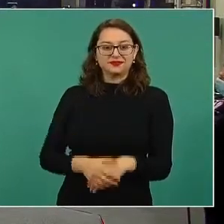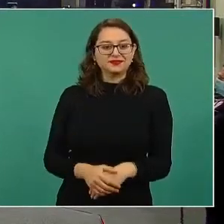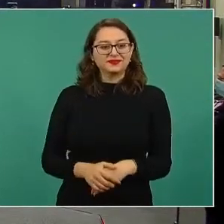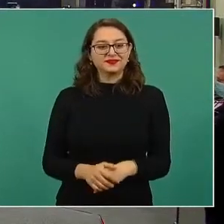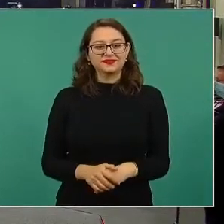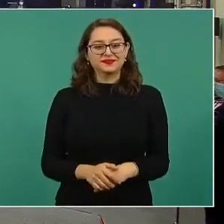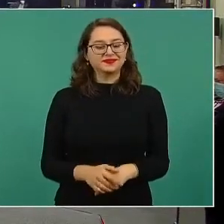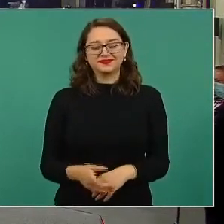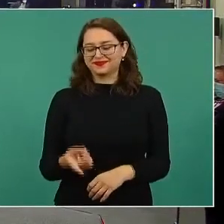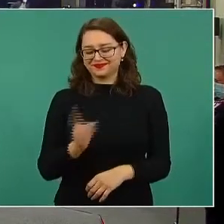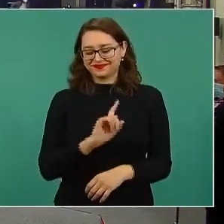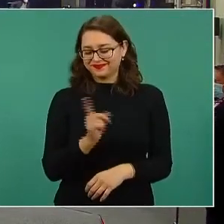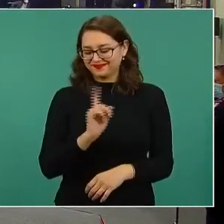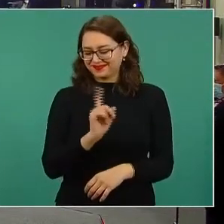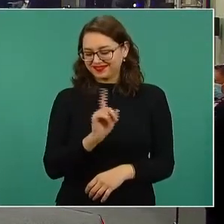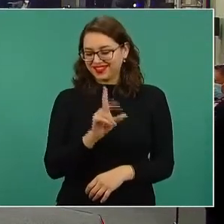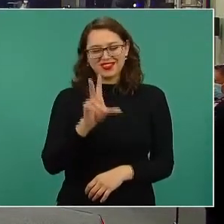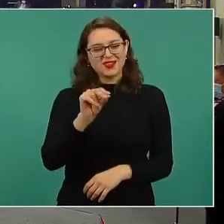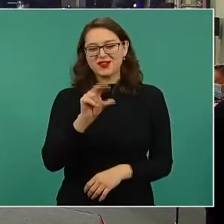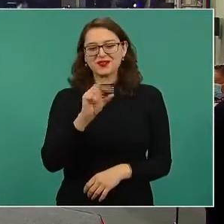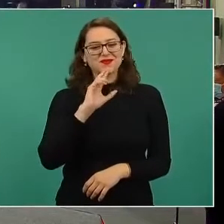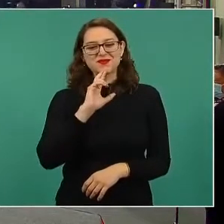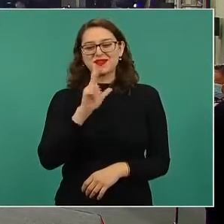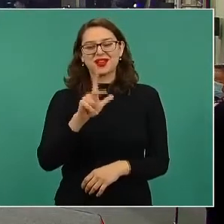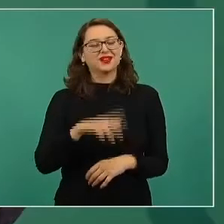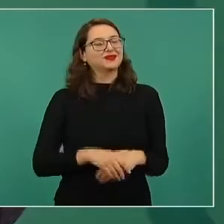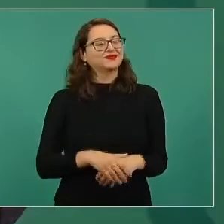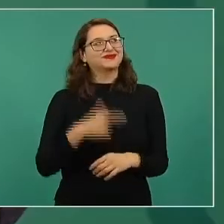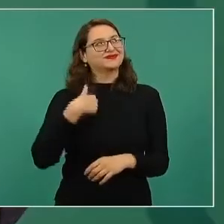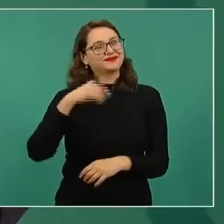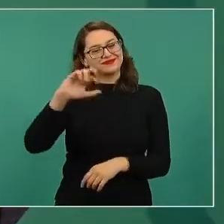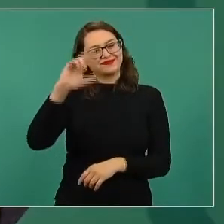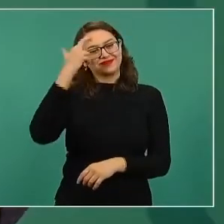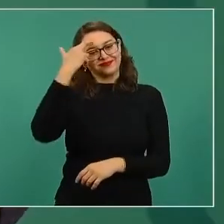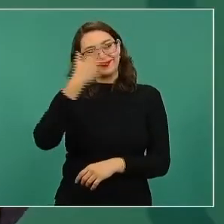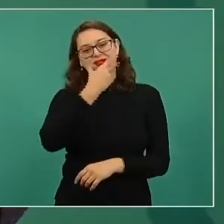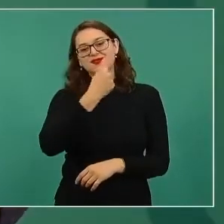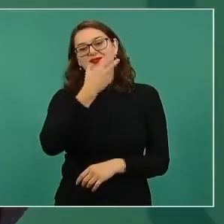no. Ya De nada lo más. que decía Saramago